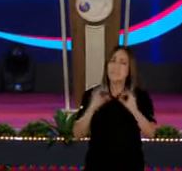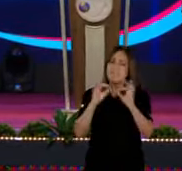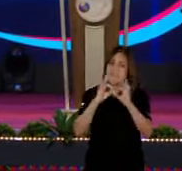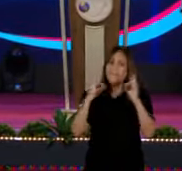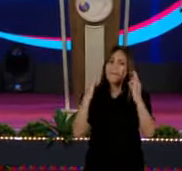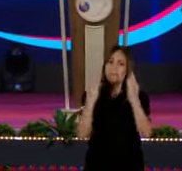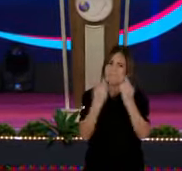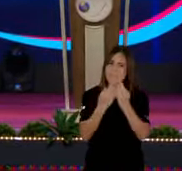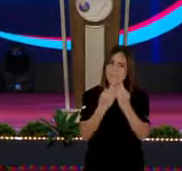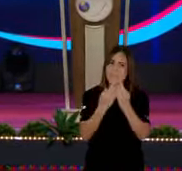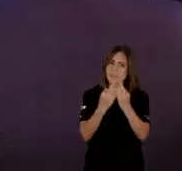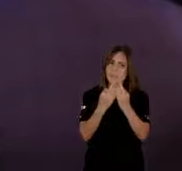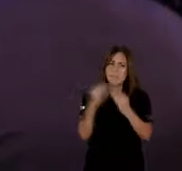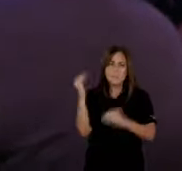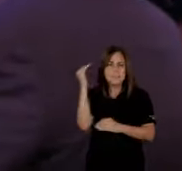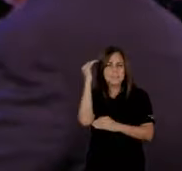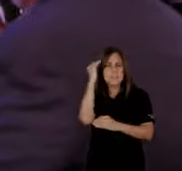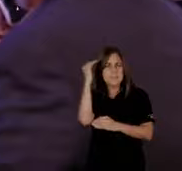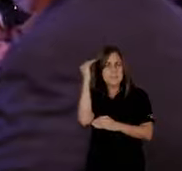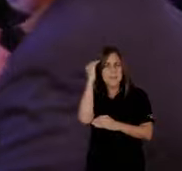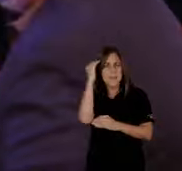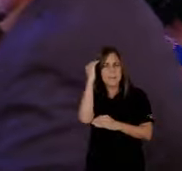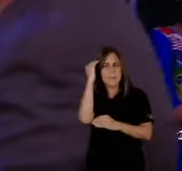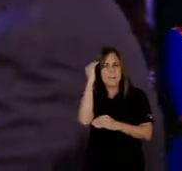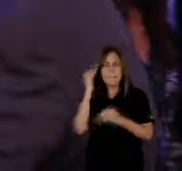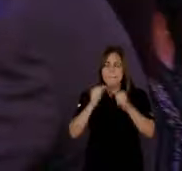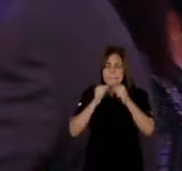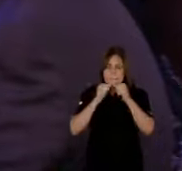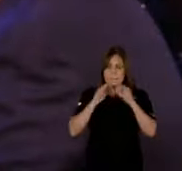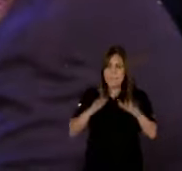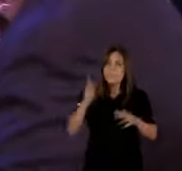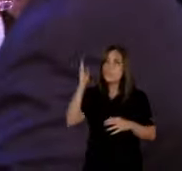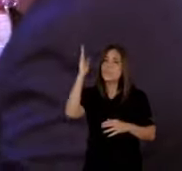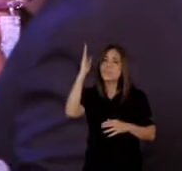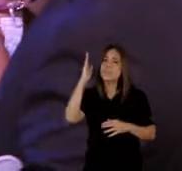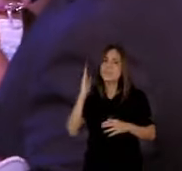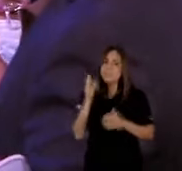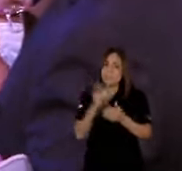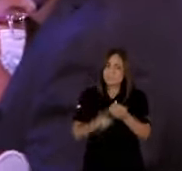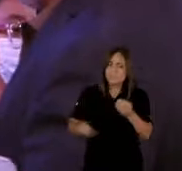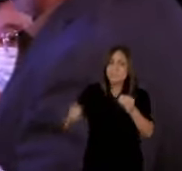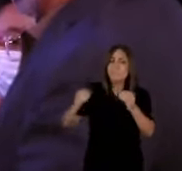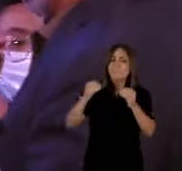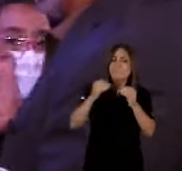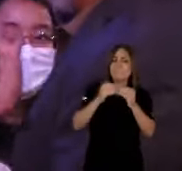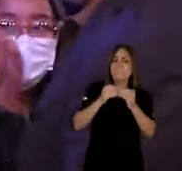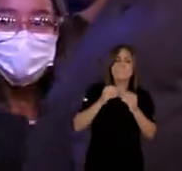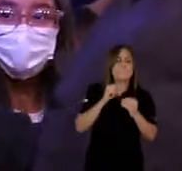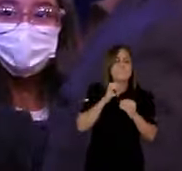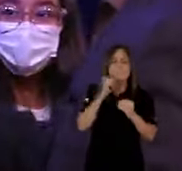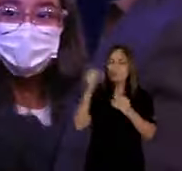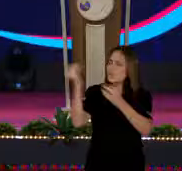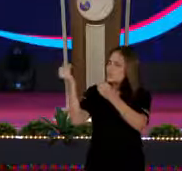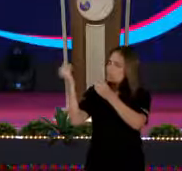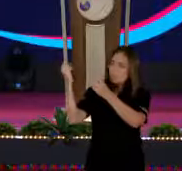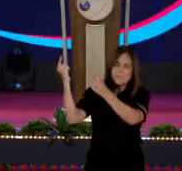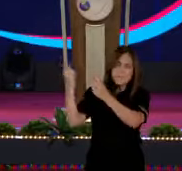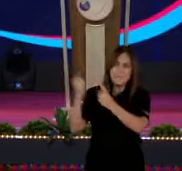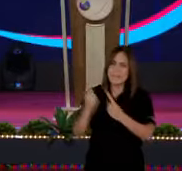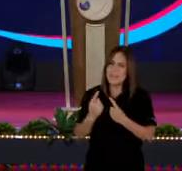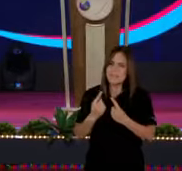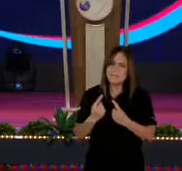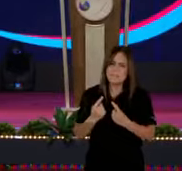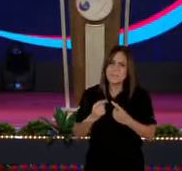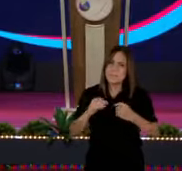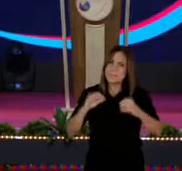que reconocen que la bendición de Dios es la que enriquece y no añade tristeza con ella. Y al dedicar los